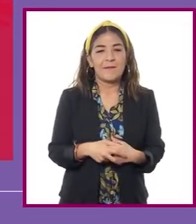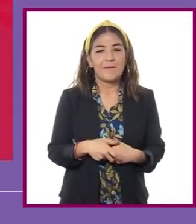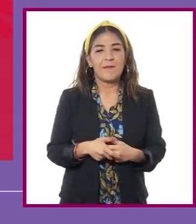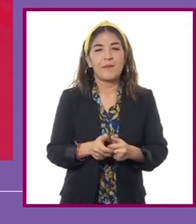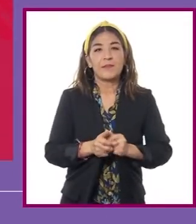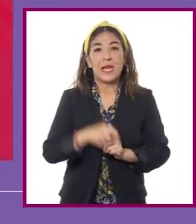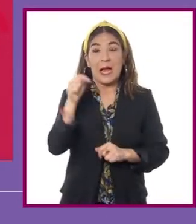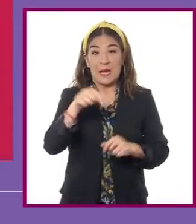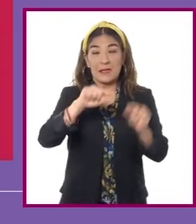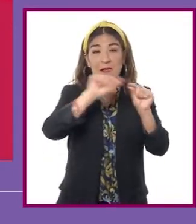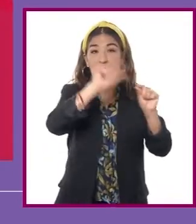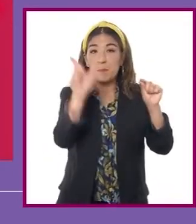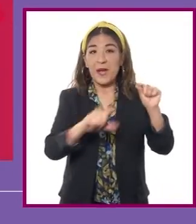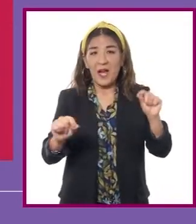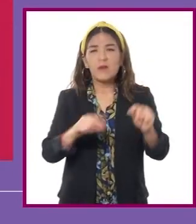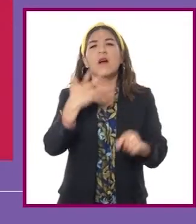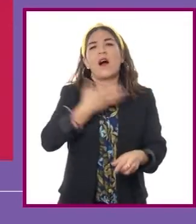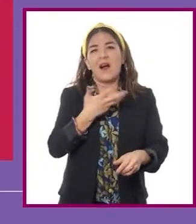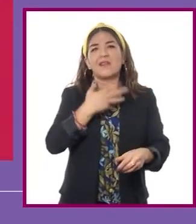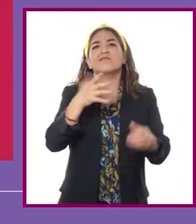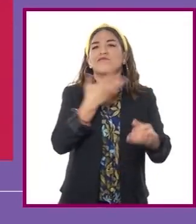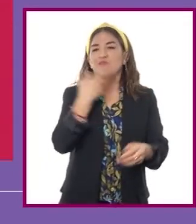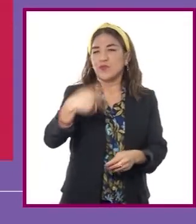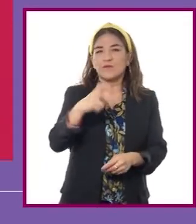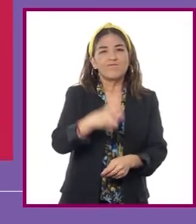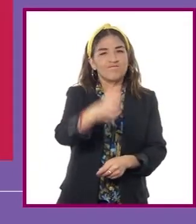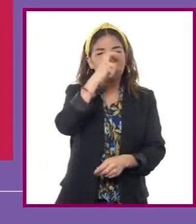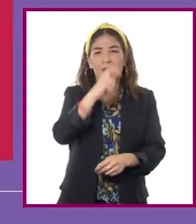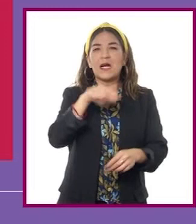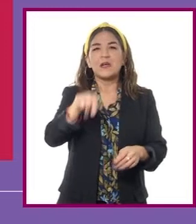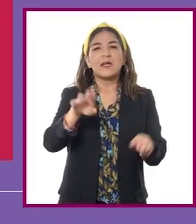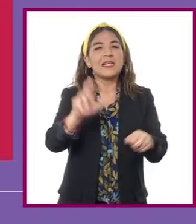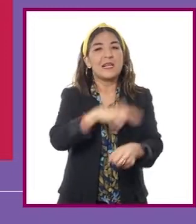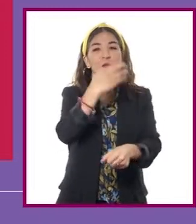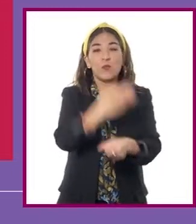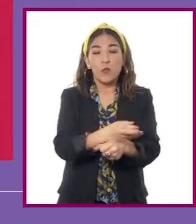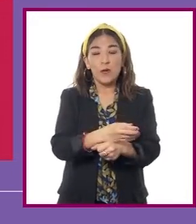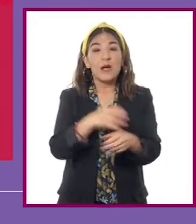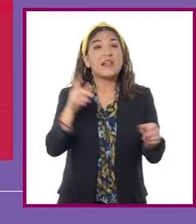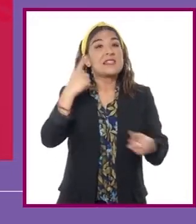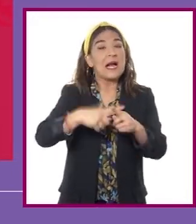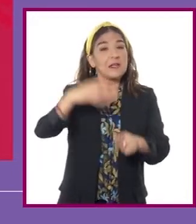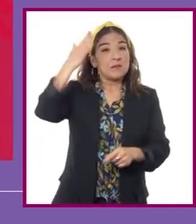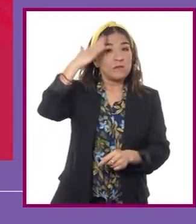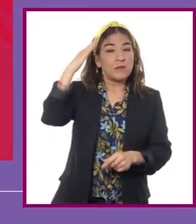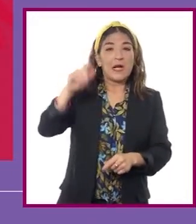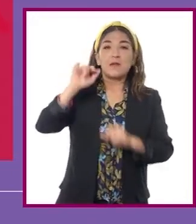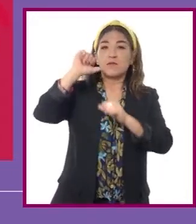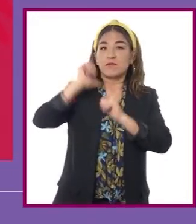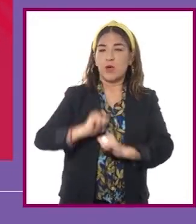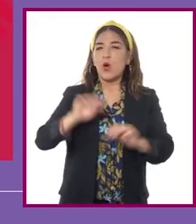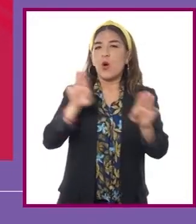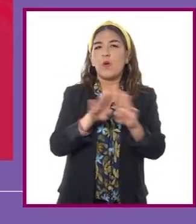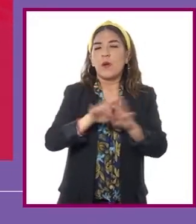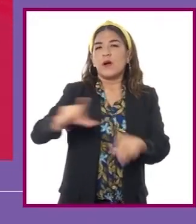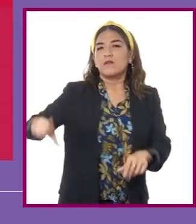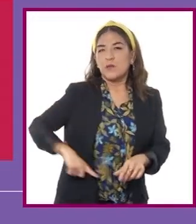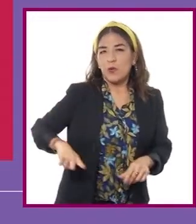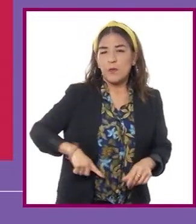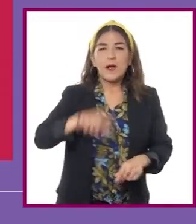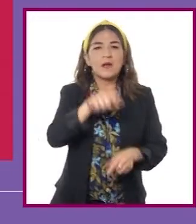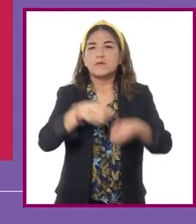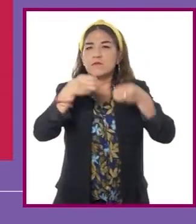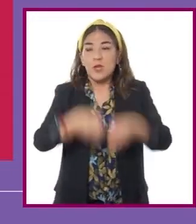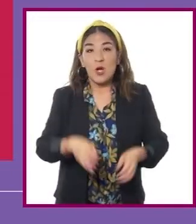En México tenemos un régimen republicano porque el jefe de Estado no es un monarca, sino un cargo público cuyo ocupante no